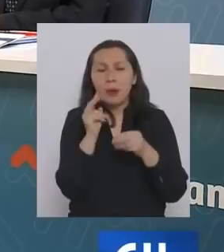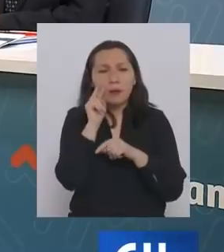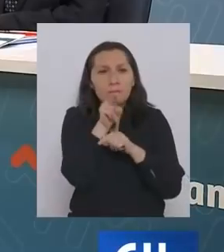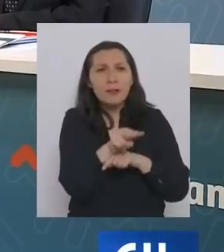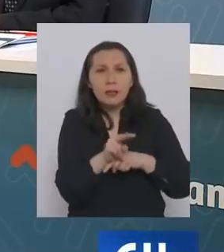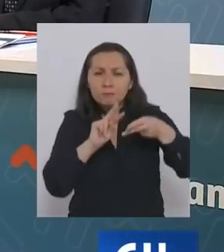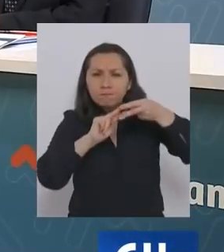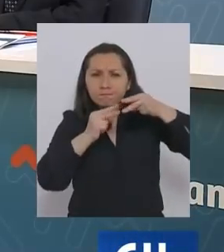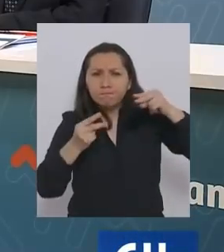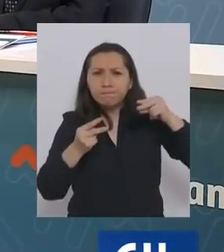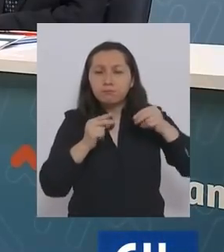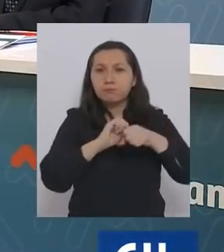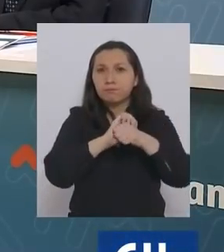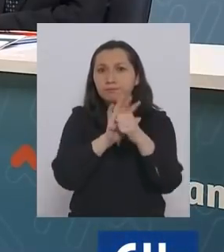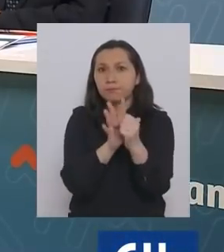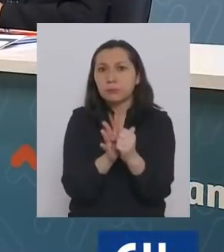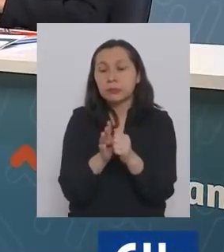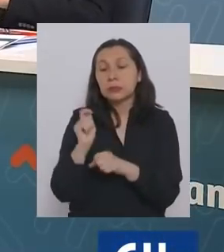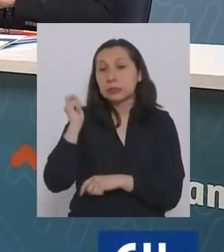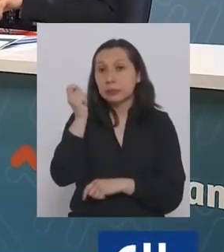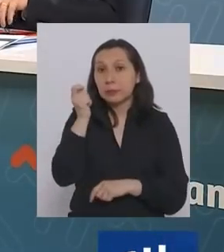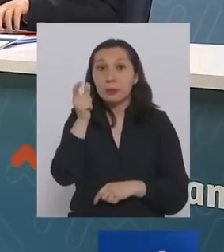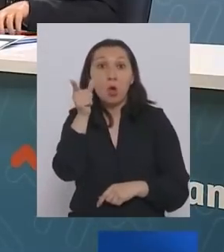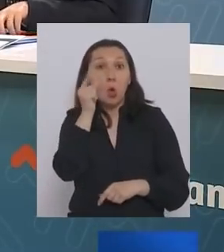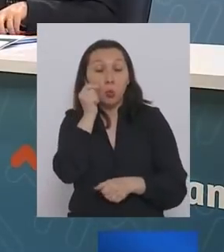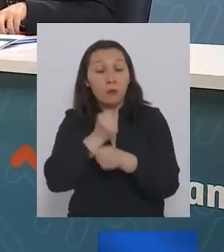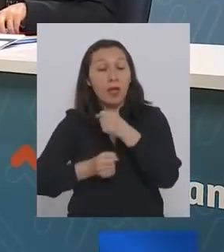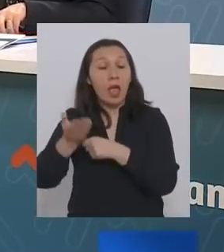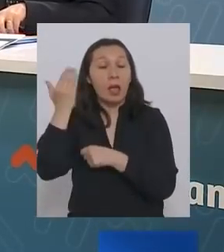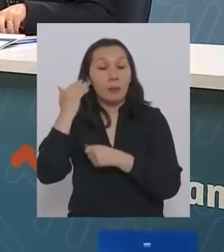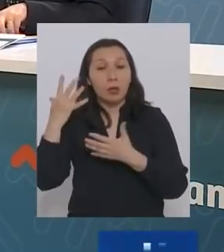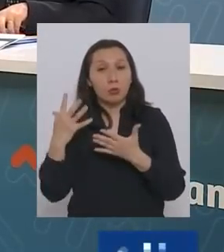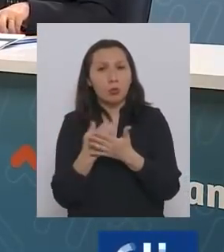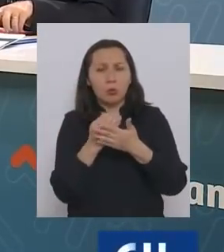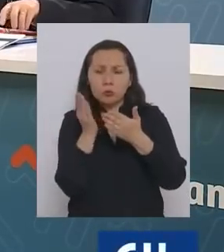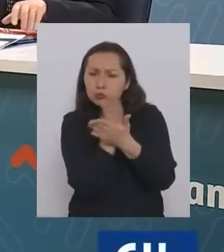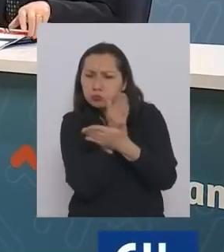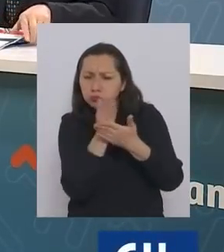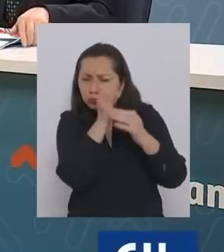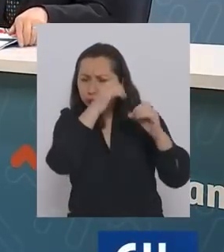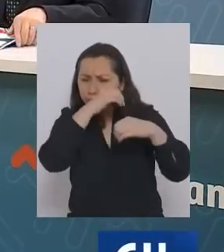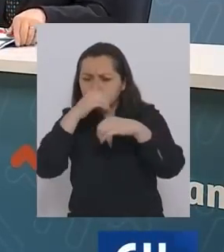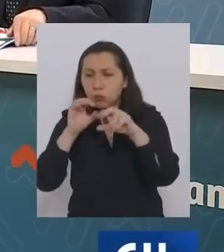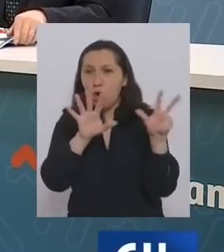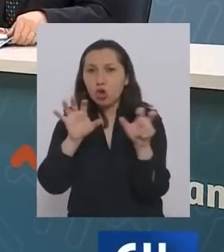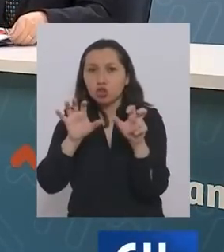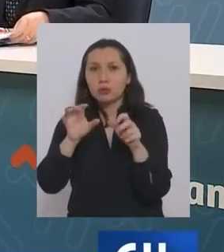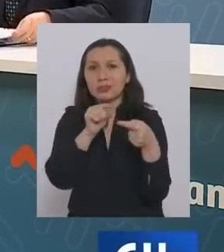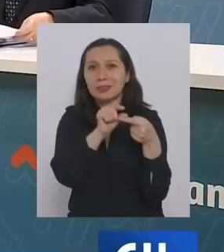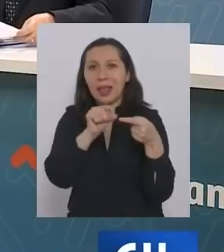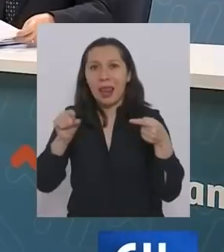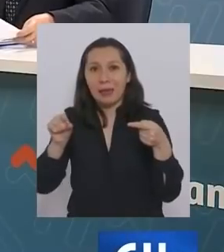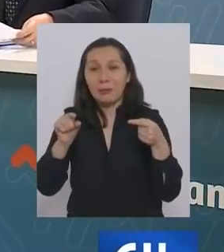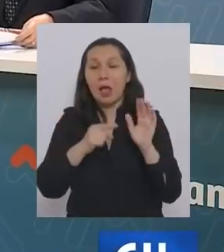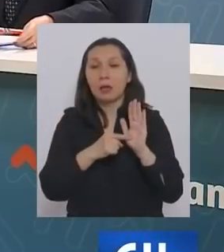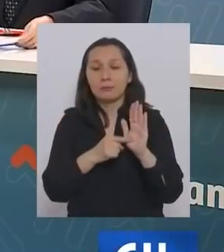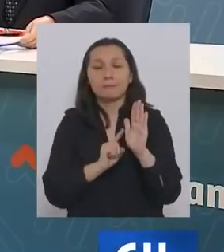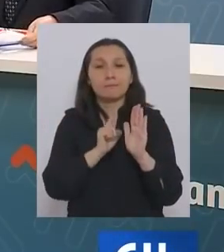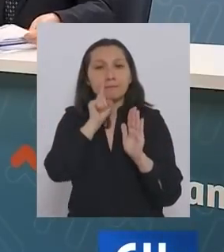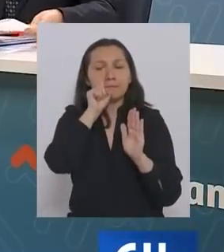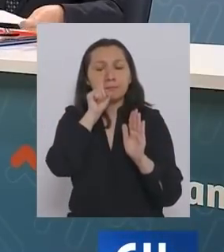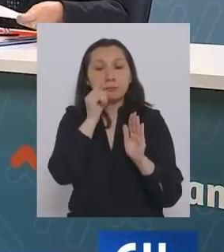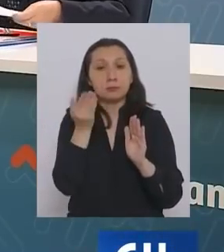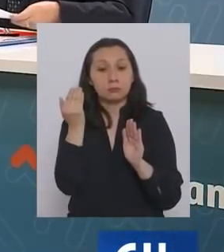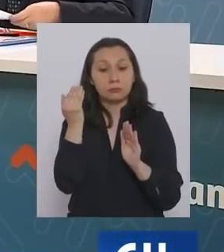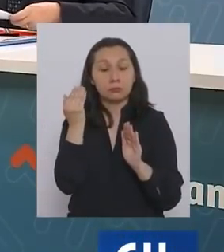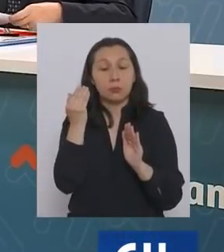genómica. Entre septiembre y octubre del año pasado se logró secuenciar hasta 800 muestras a la semana, pero en los